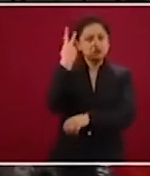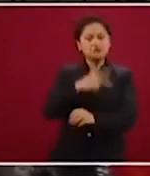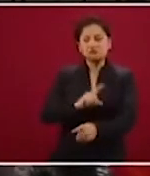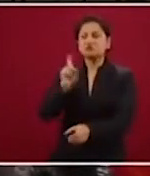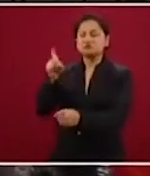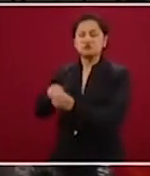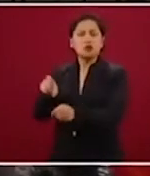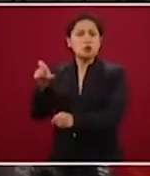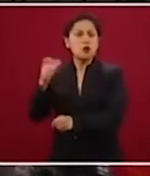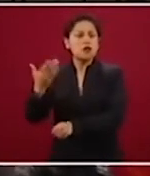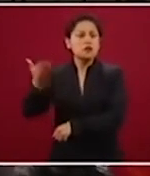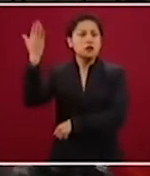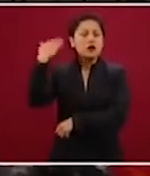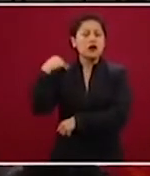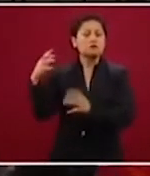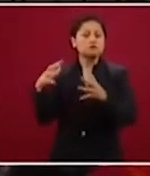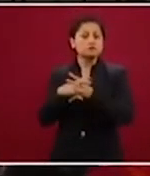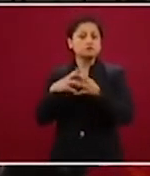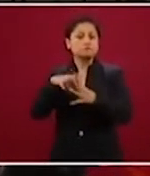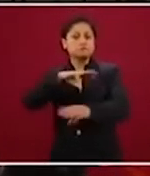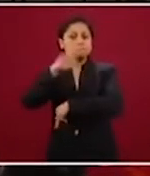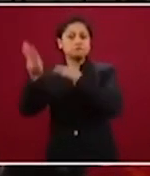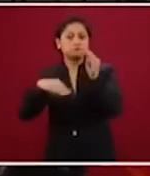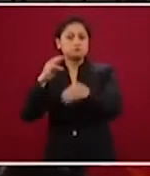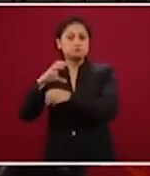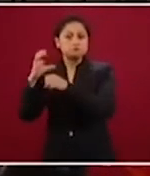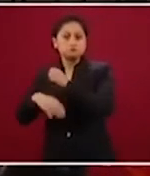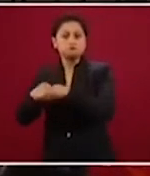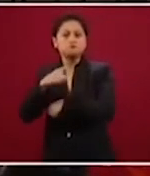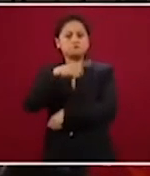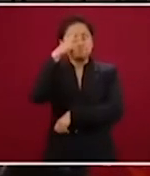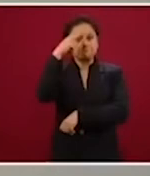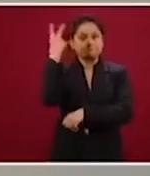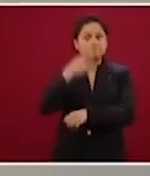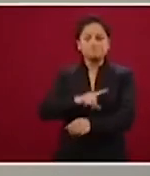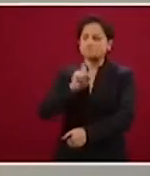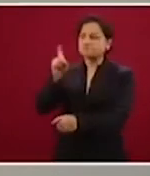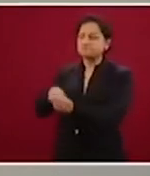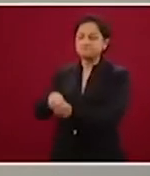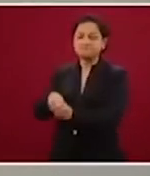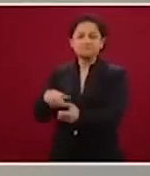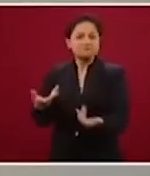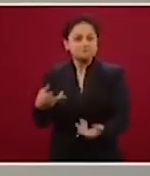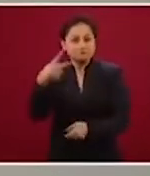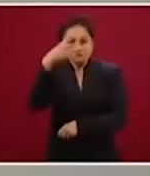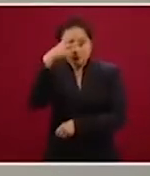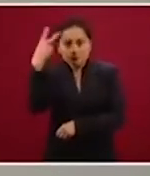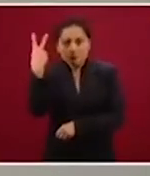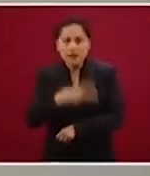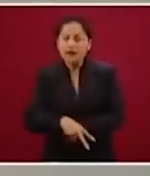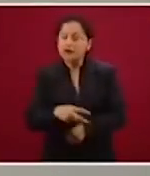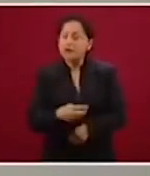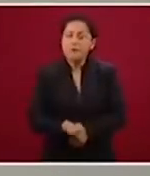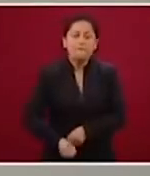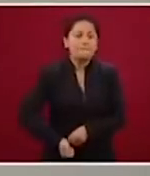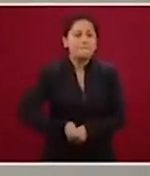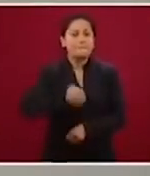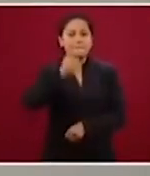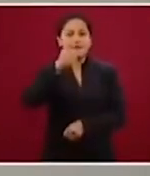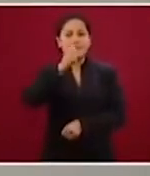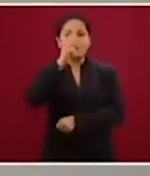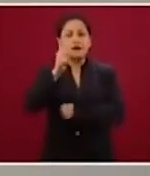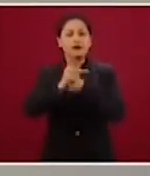Guerra Mundial. Ustedes fueron el primer país del mundo a establecer una